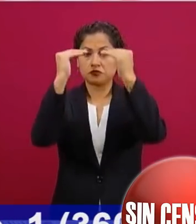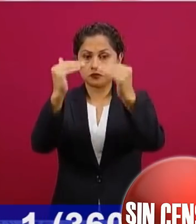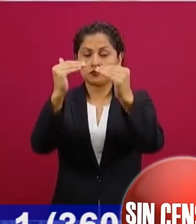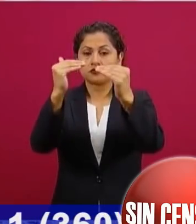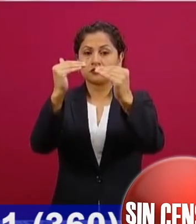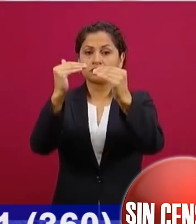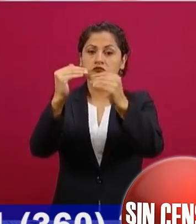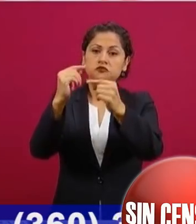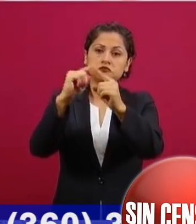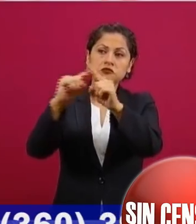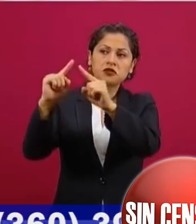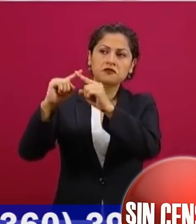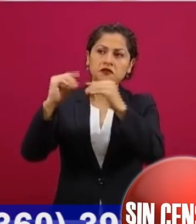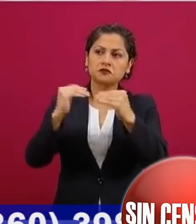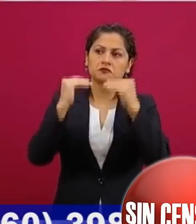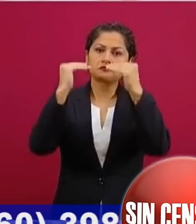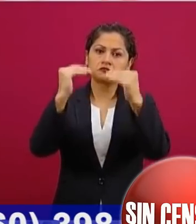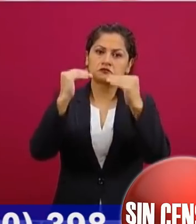presidente de la República.